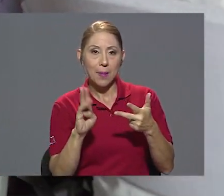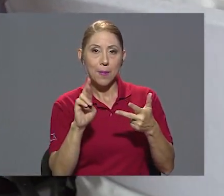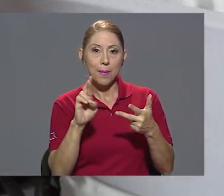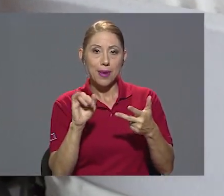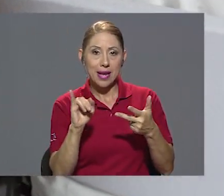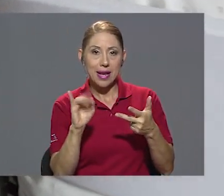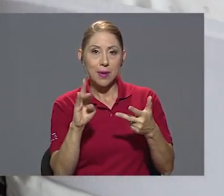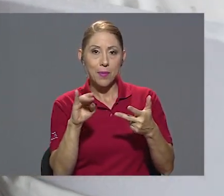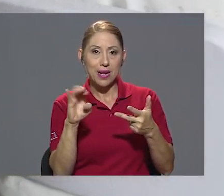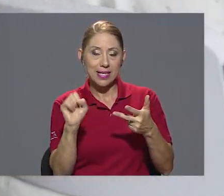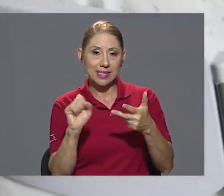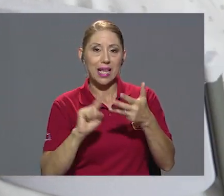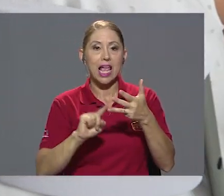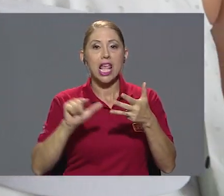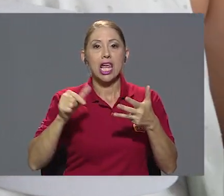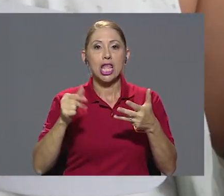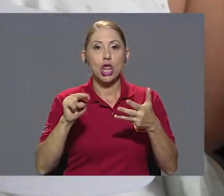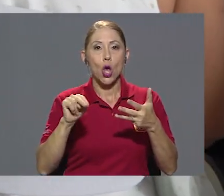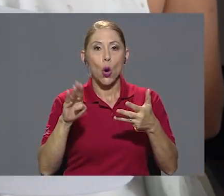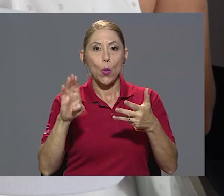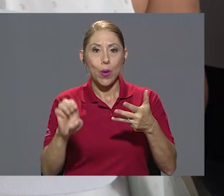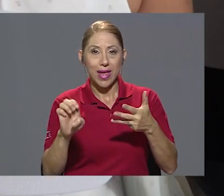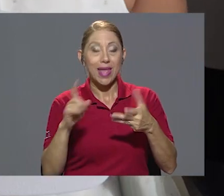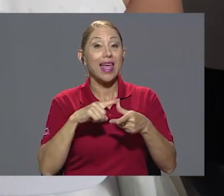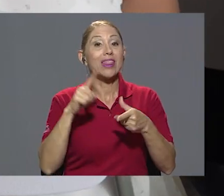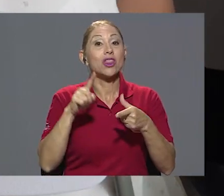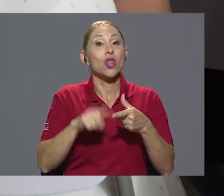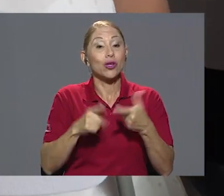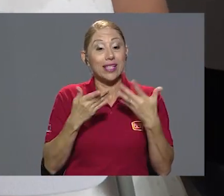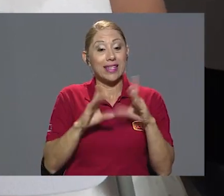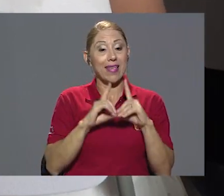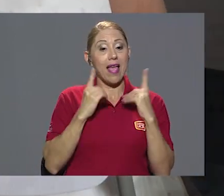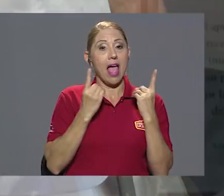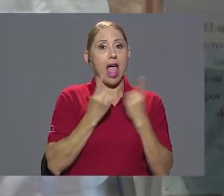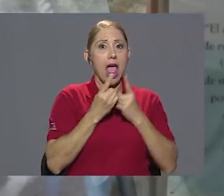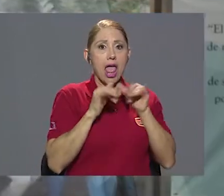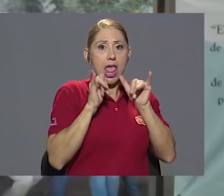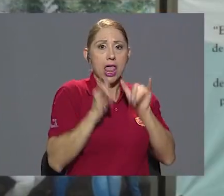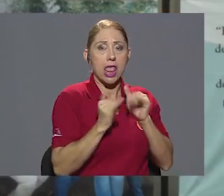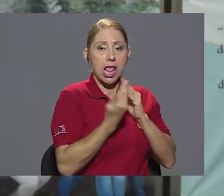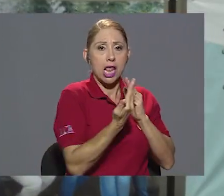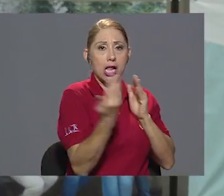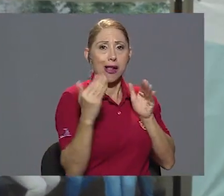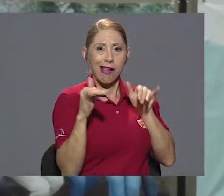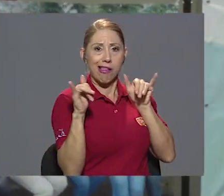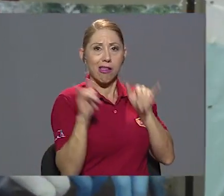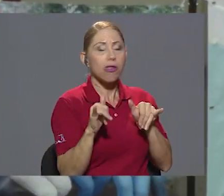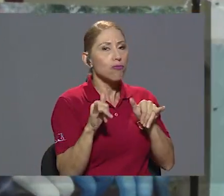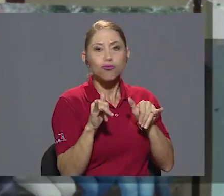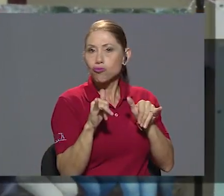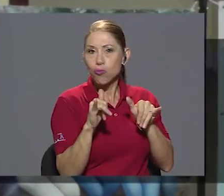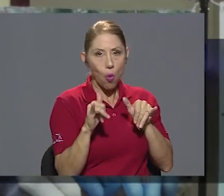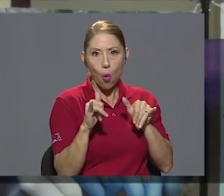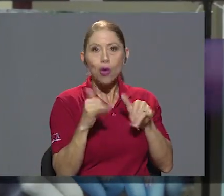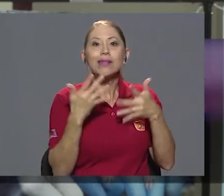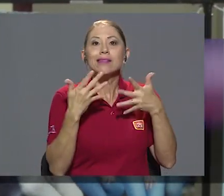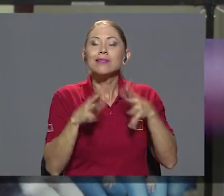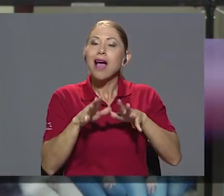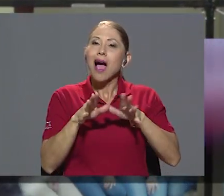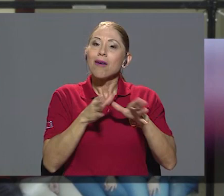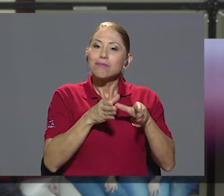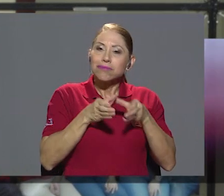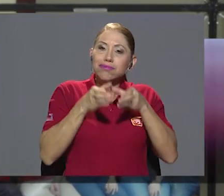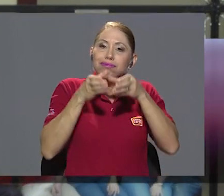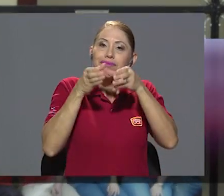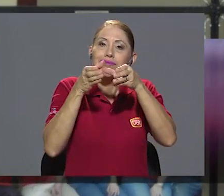Entonces, la división es exactamente eso lo que hace, no se quedó encerrada en las cuatro paredes, sino que transformó la